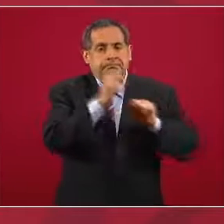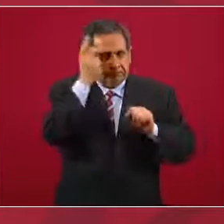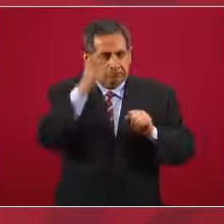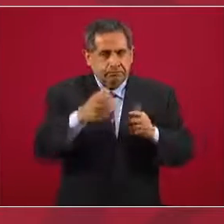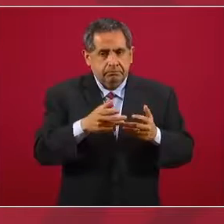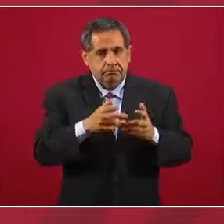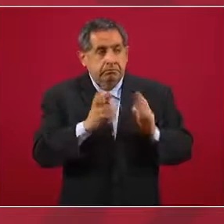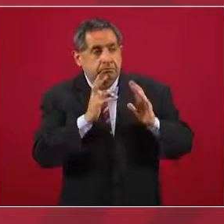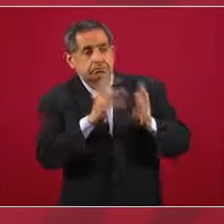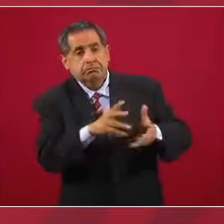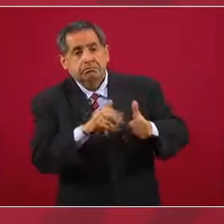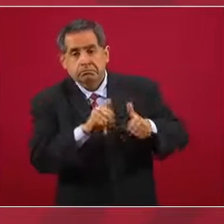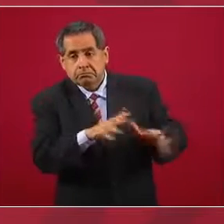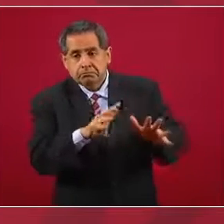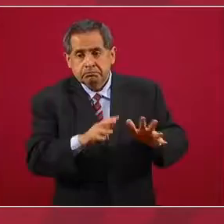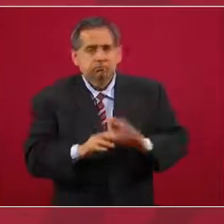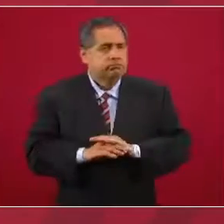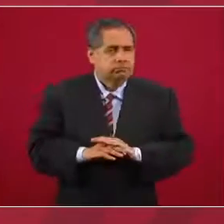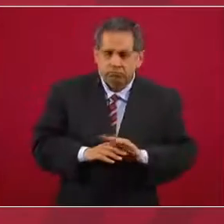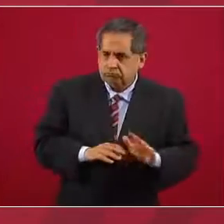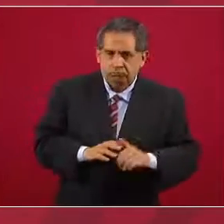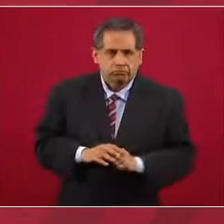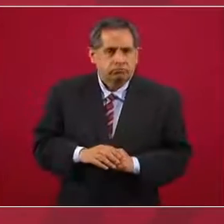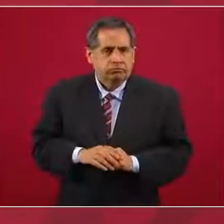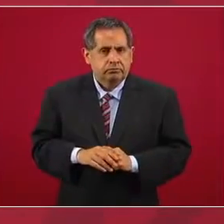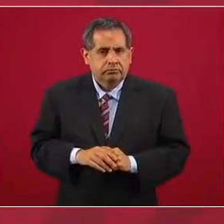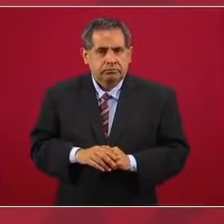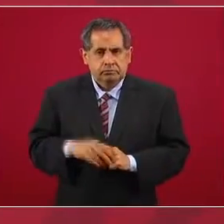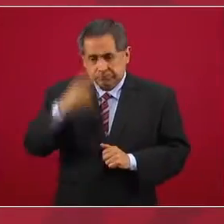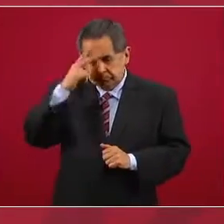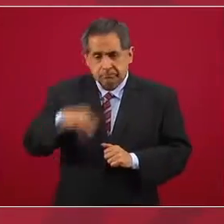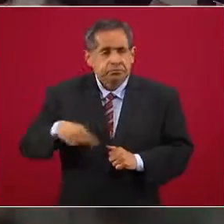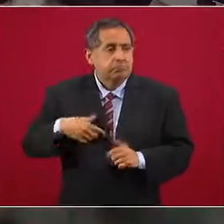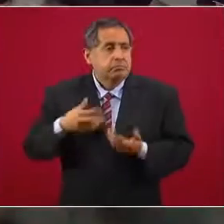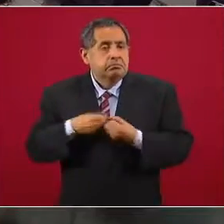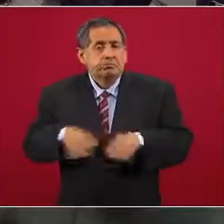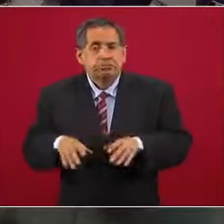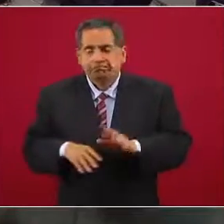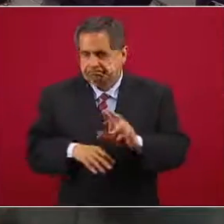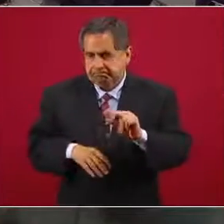no se recupera nada en México.